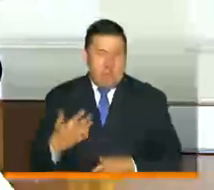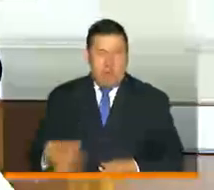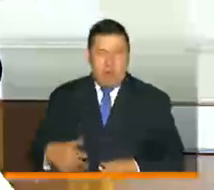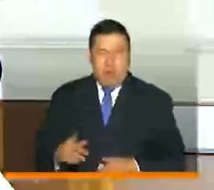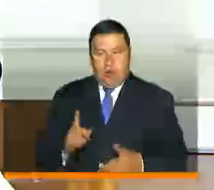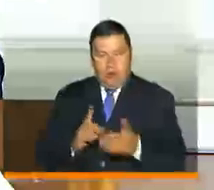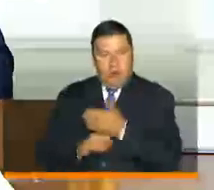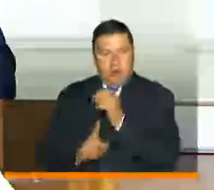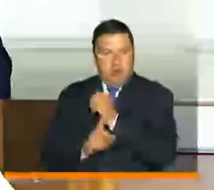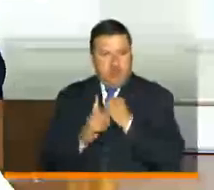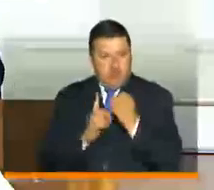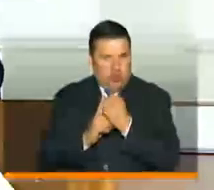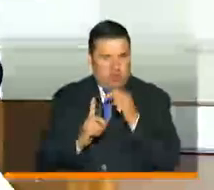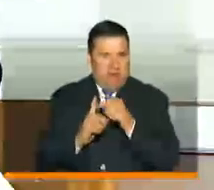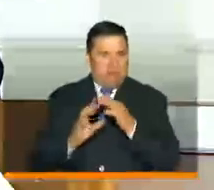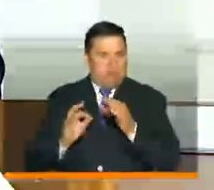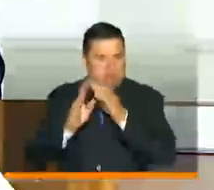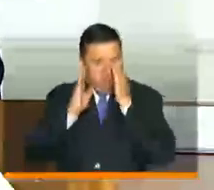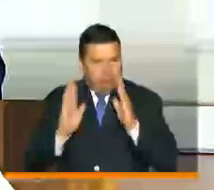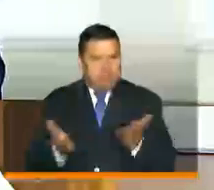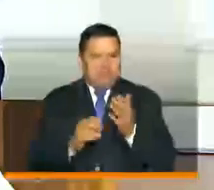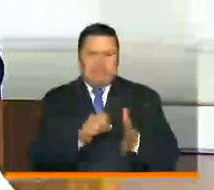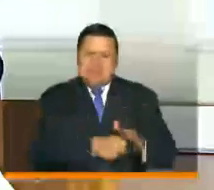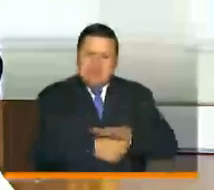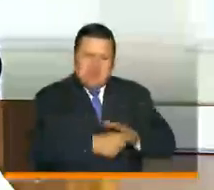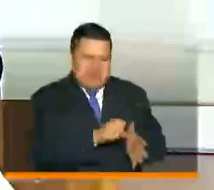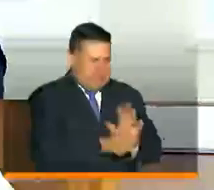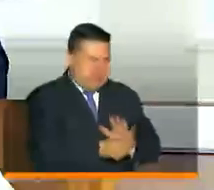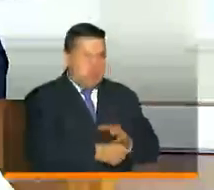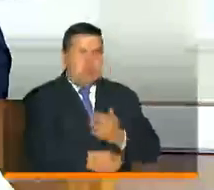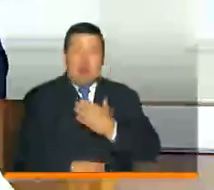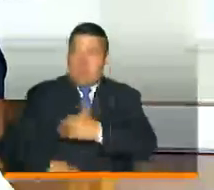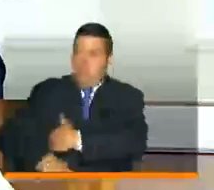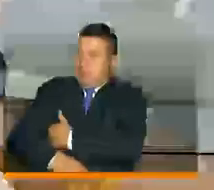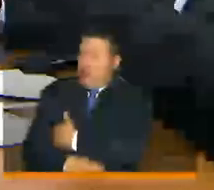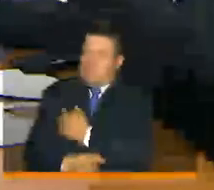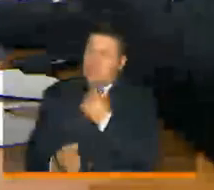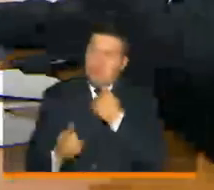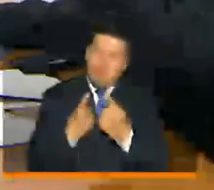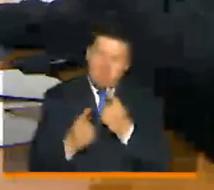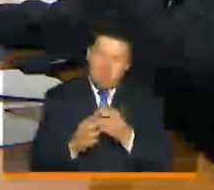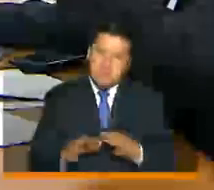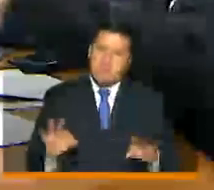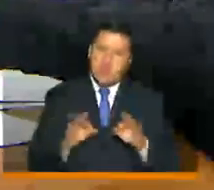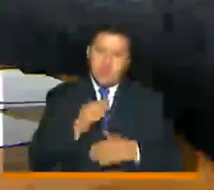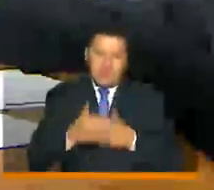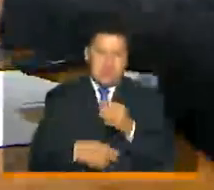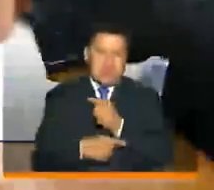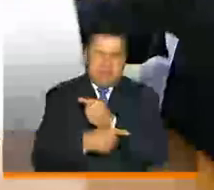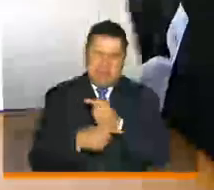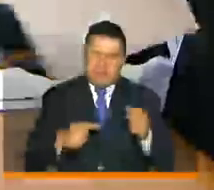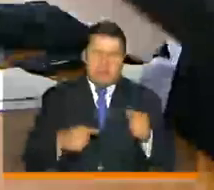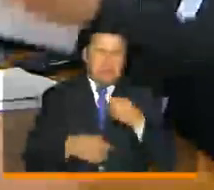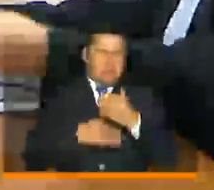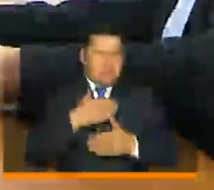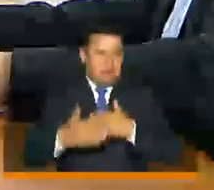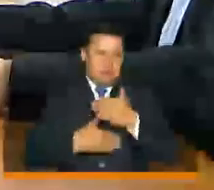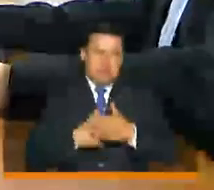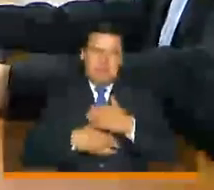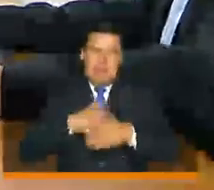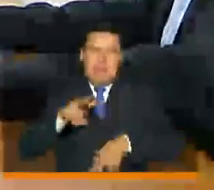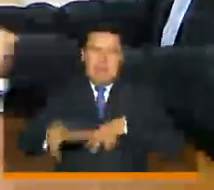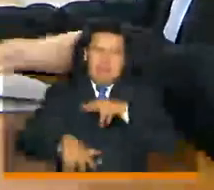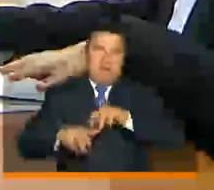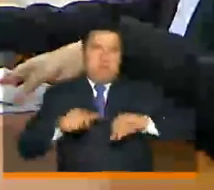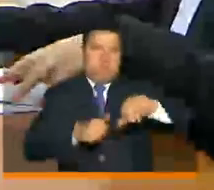materia de protección social en medio de esta pandemia y, por supuesto, ministra María Victoria, que hablemos de cómo esta semana se ha ido dando el paso